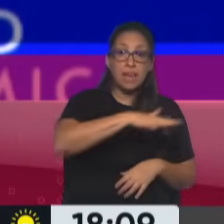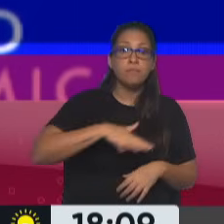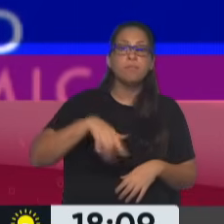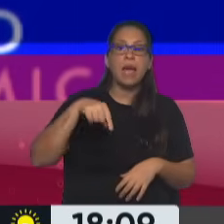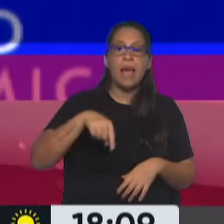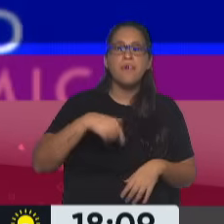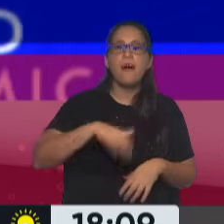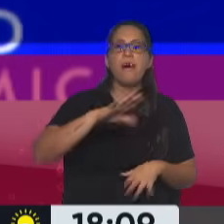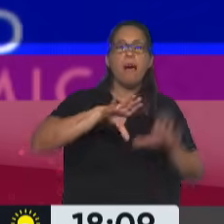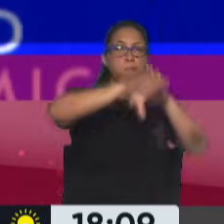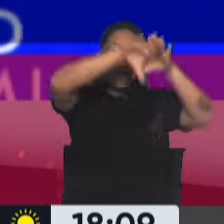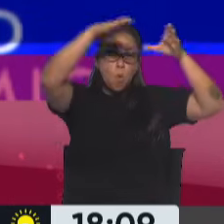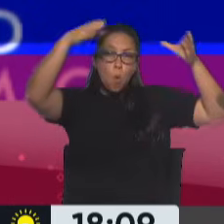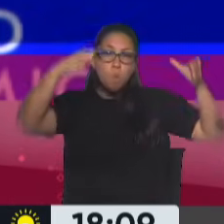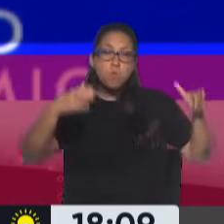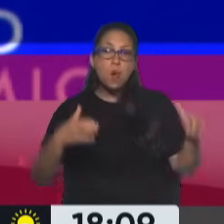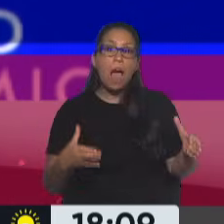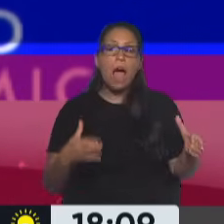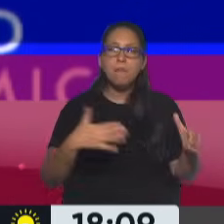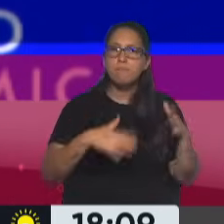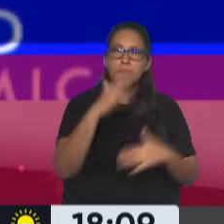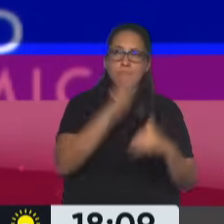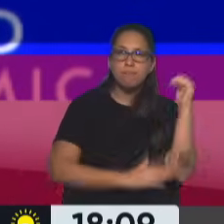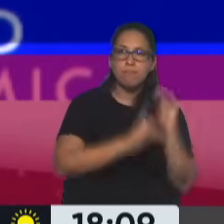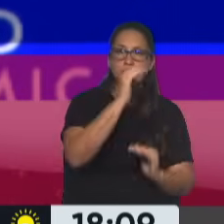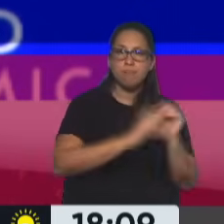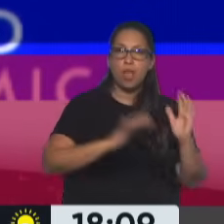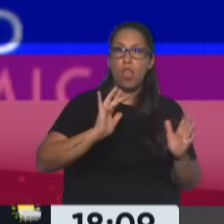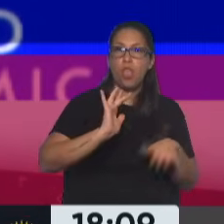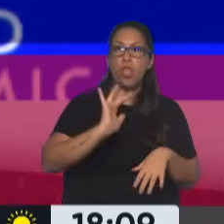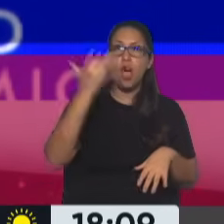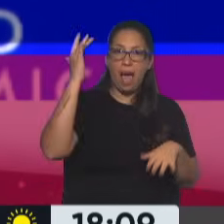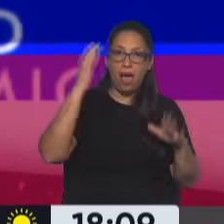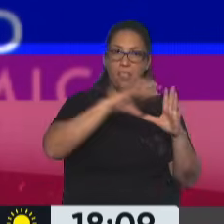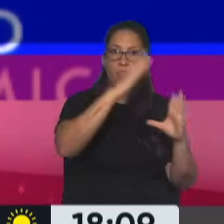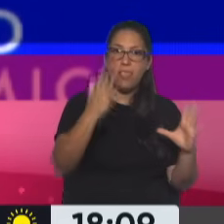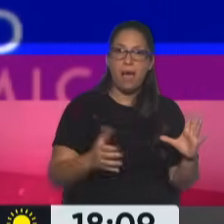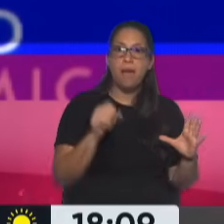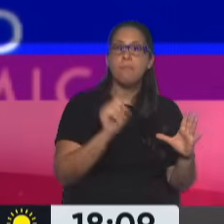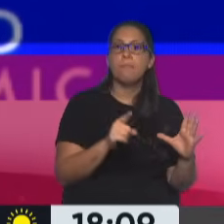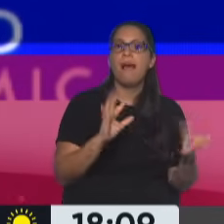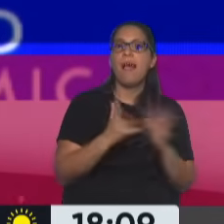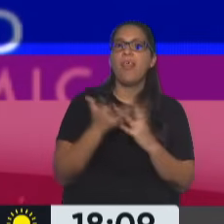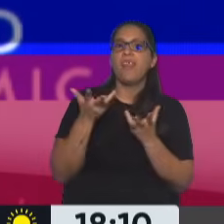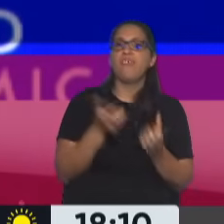Golden Dome ever built. We're building a Golden Dome that's going to, just by its very nature,